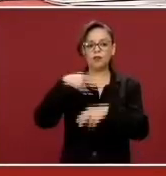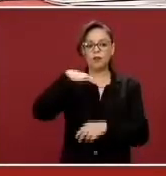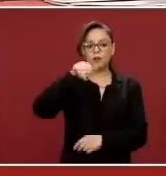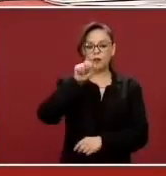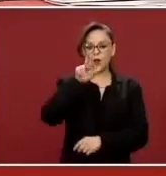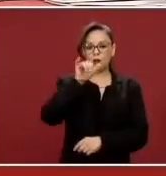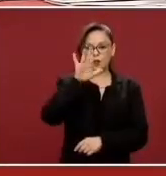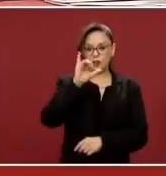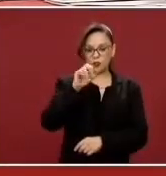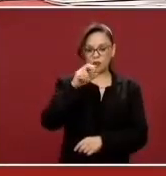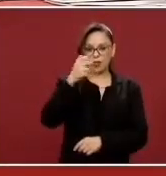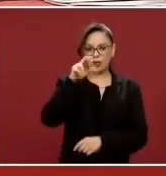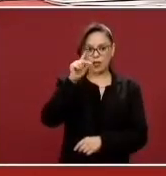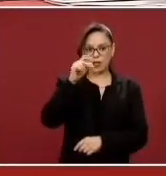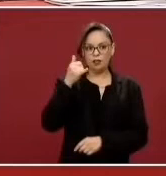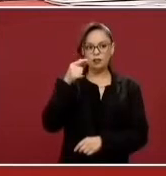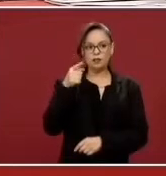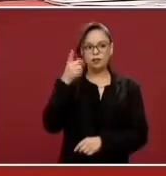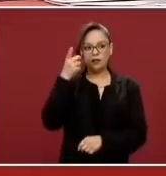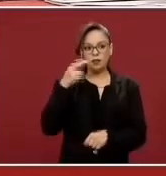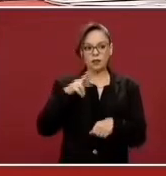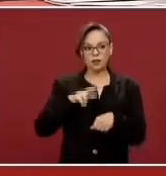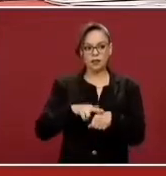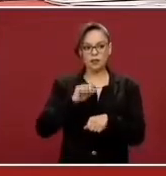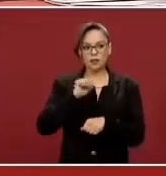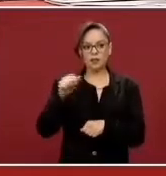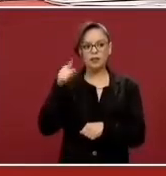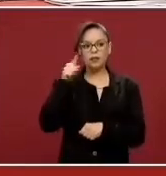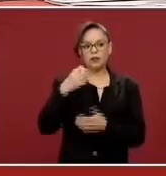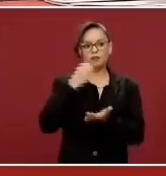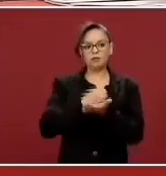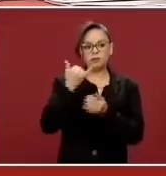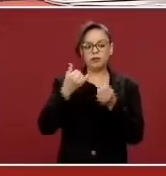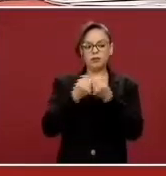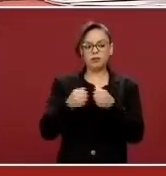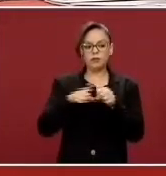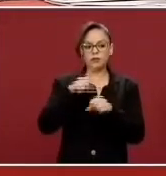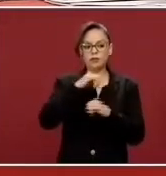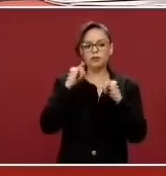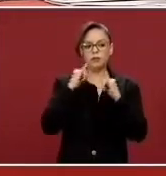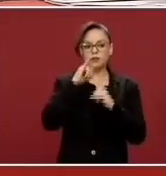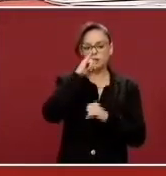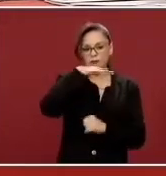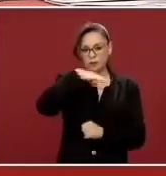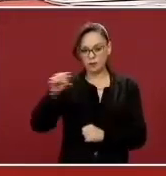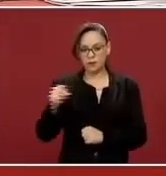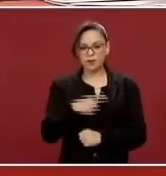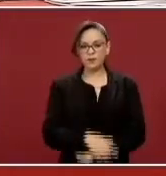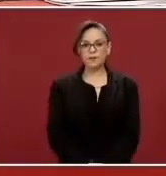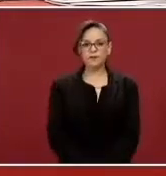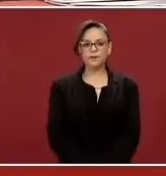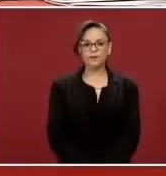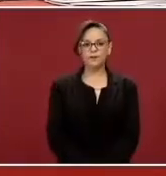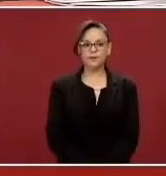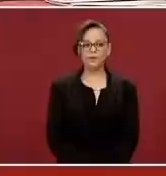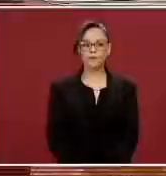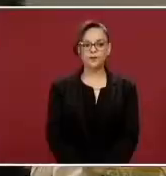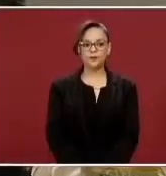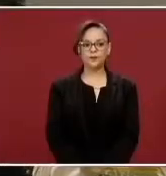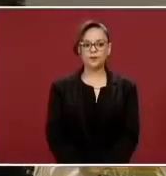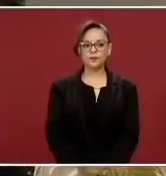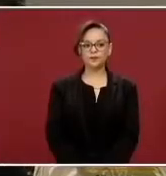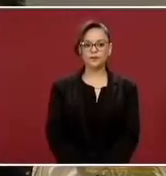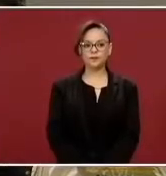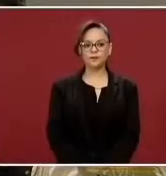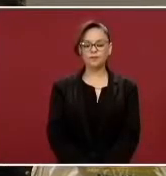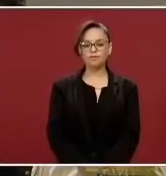Ávila, quien es director de Prestaciones Económicas y Sociales del Instituto Mexicano del Seguro Social. Bienvenido, doctor Hernández.